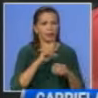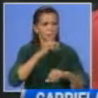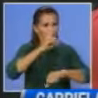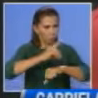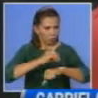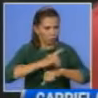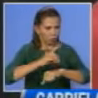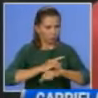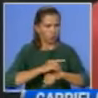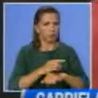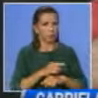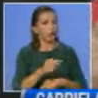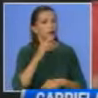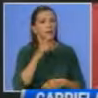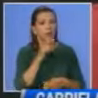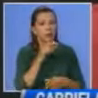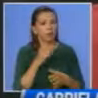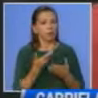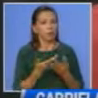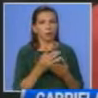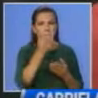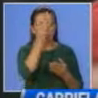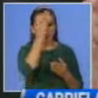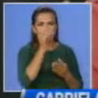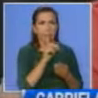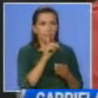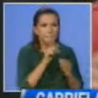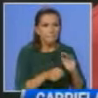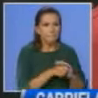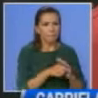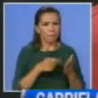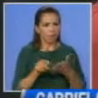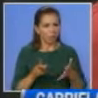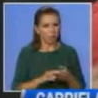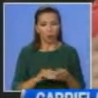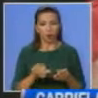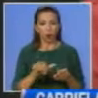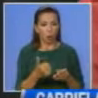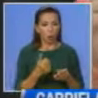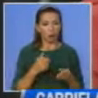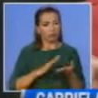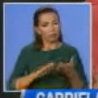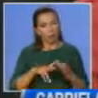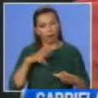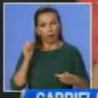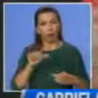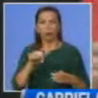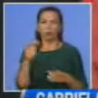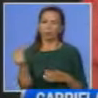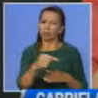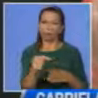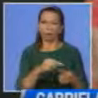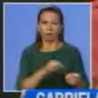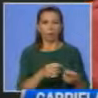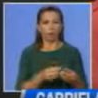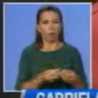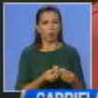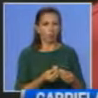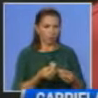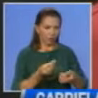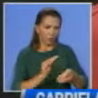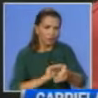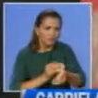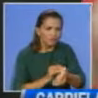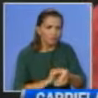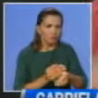clínicas clandestinas, que dejan encargado de una operación a terceros, que dejan gasas, insumos o materiales